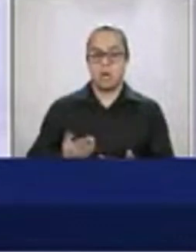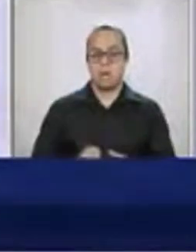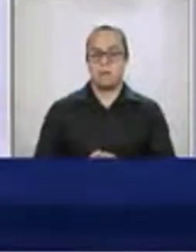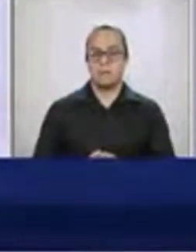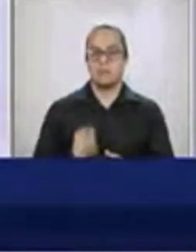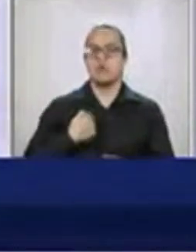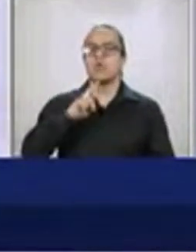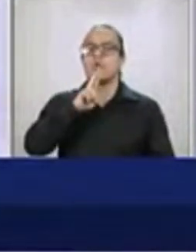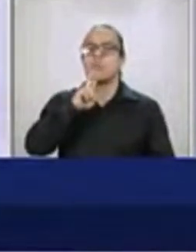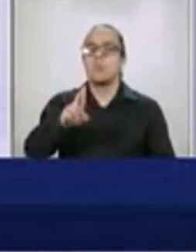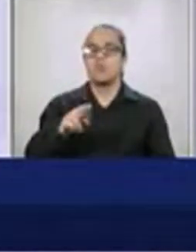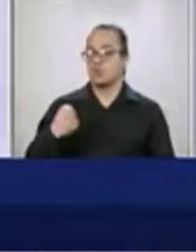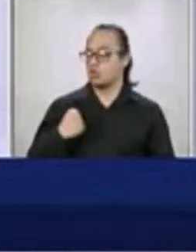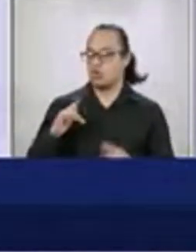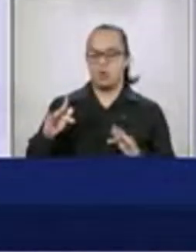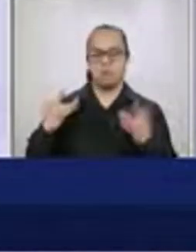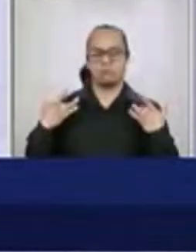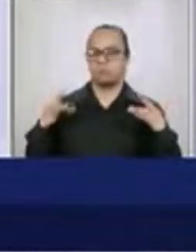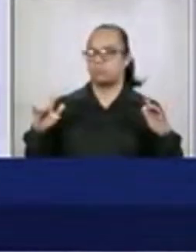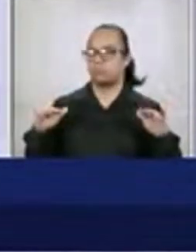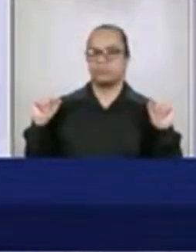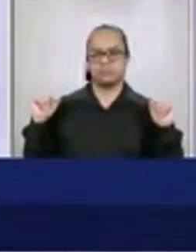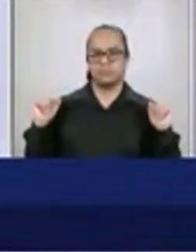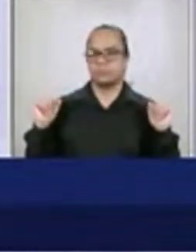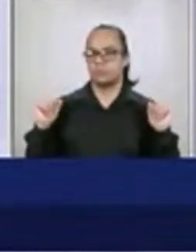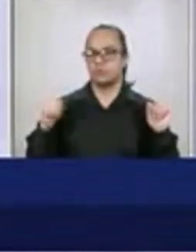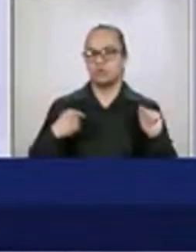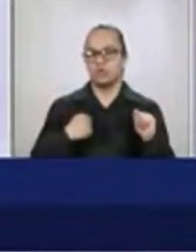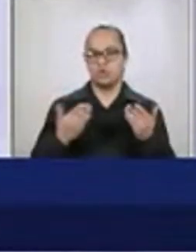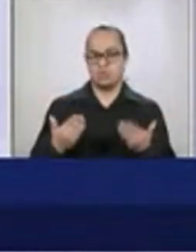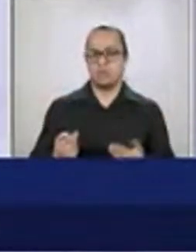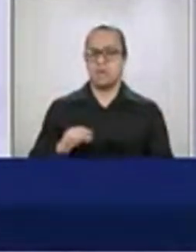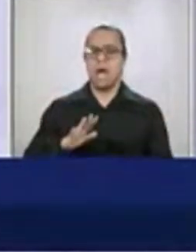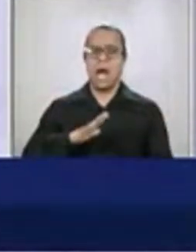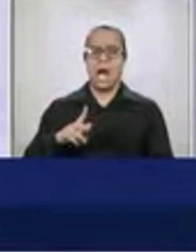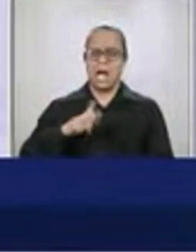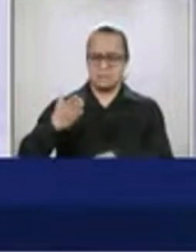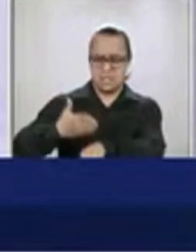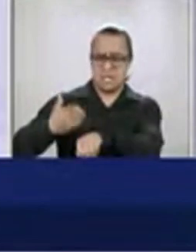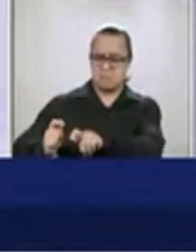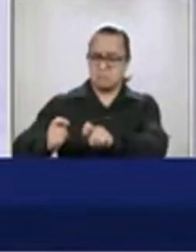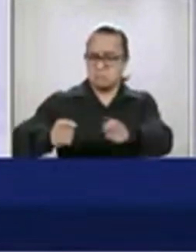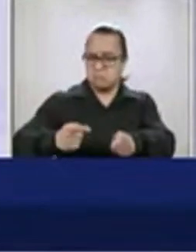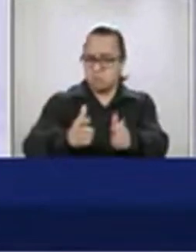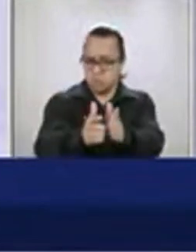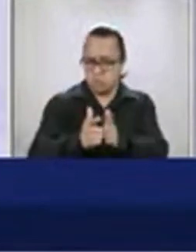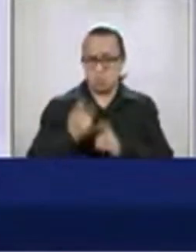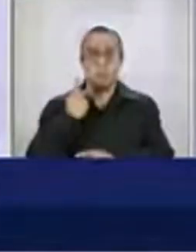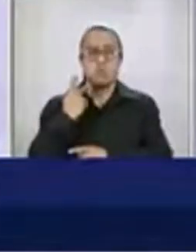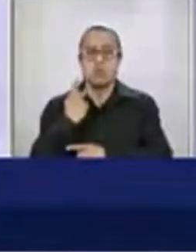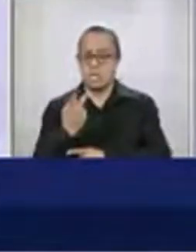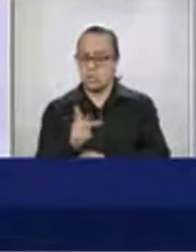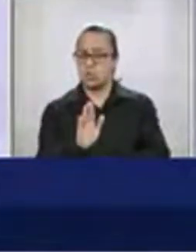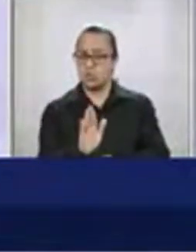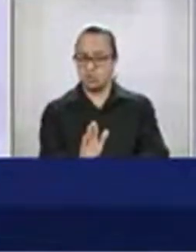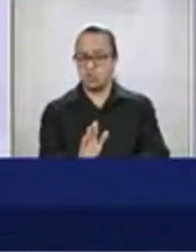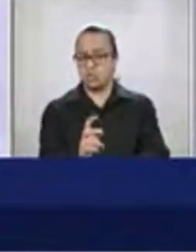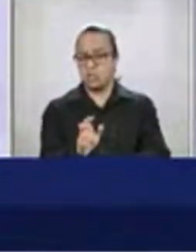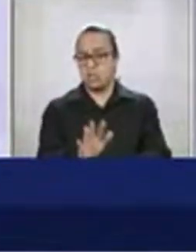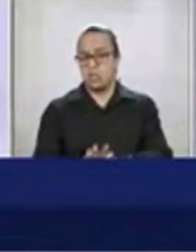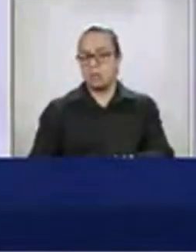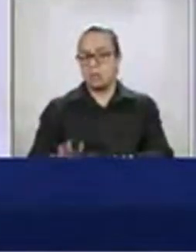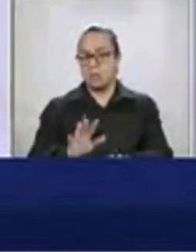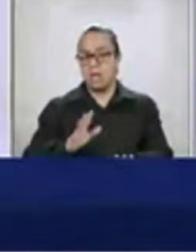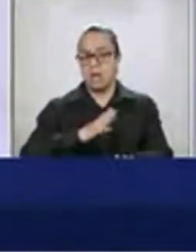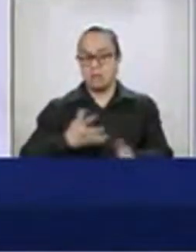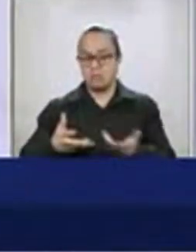respuesta es, yo no tuve ninguna situación. Sí hubo una sanción a un partido, se tuvo que proceder a lo que se tenía